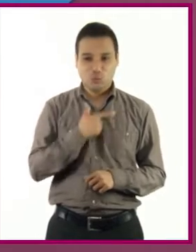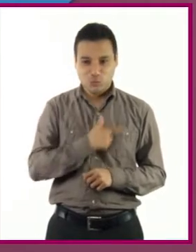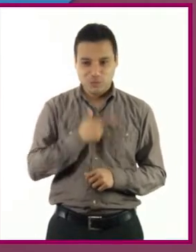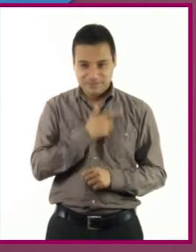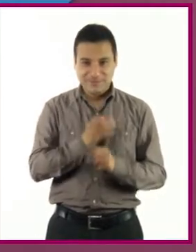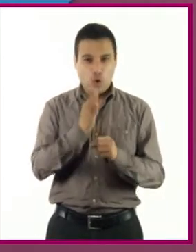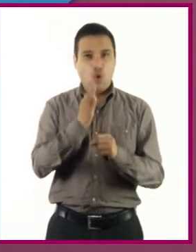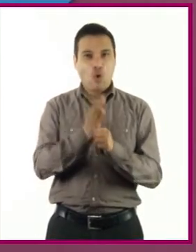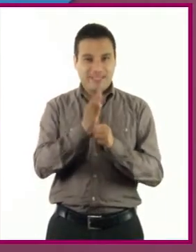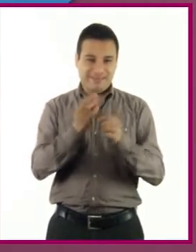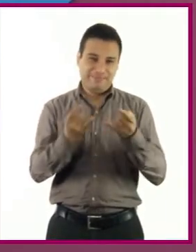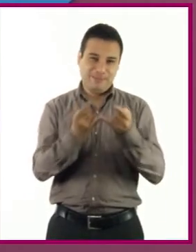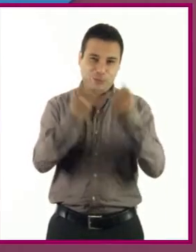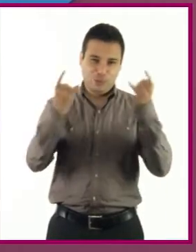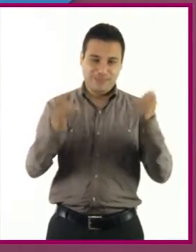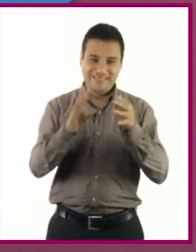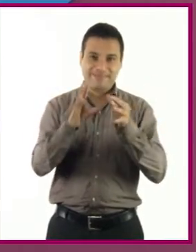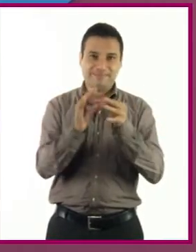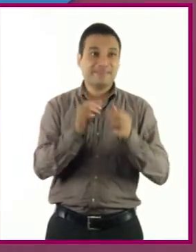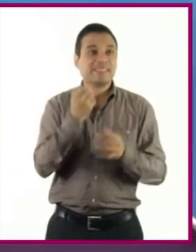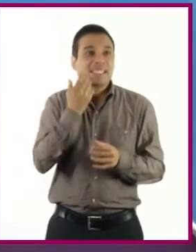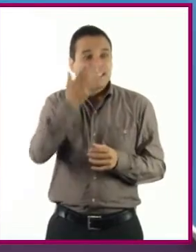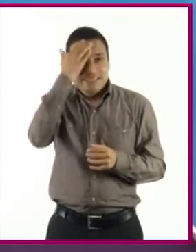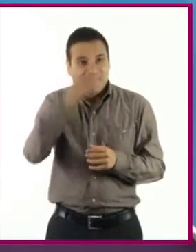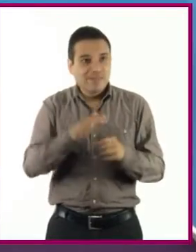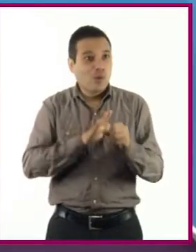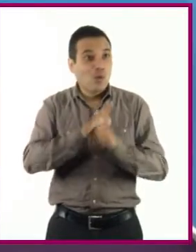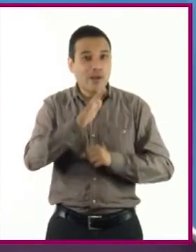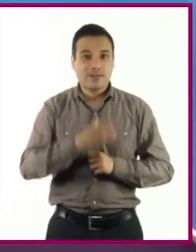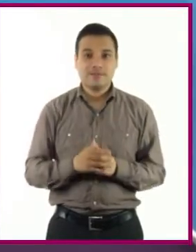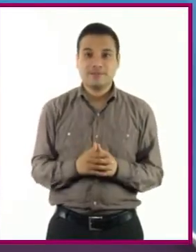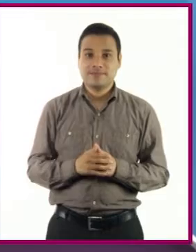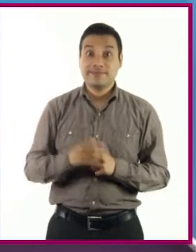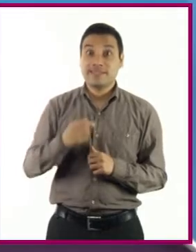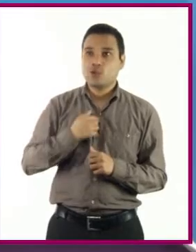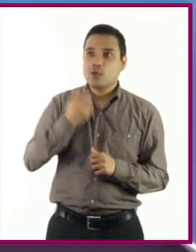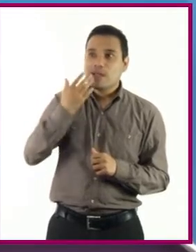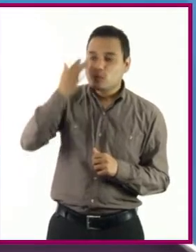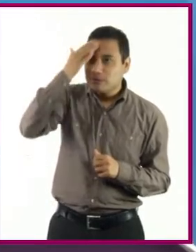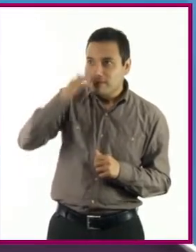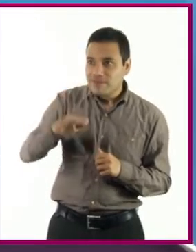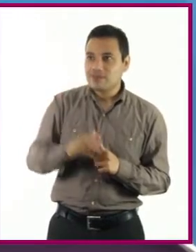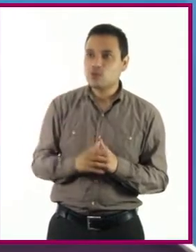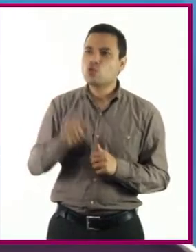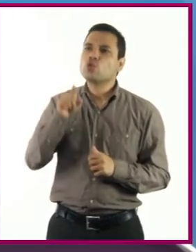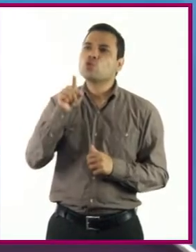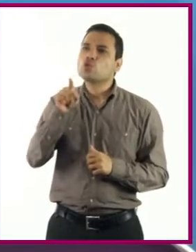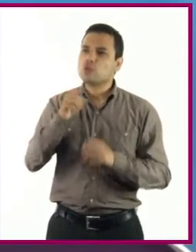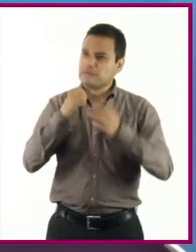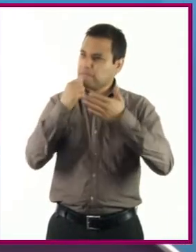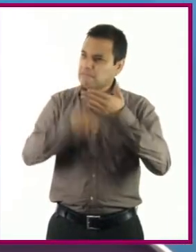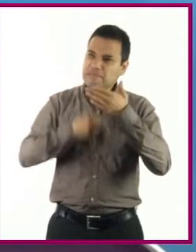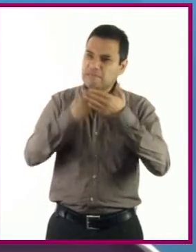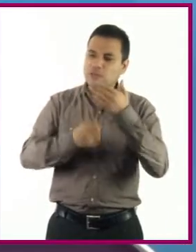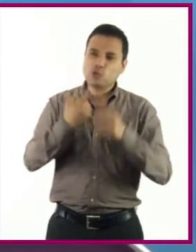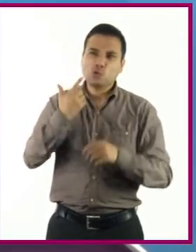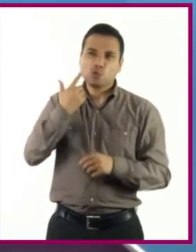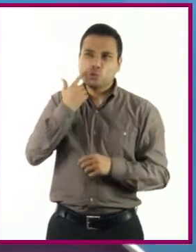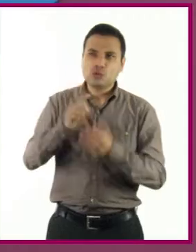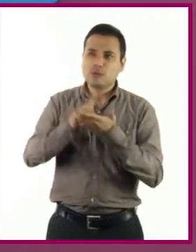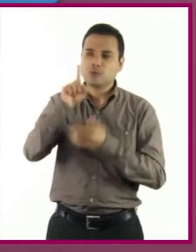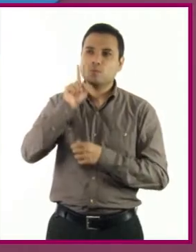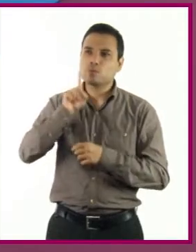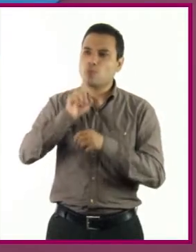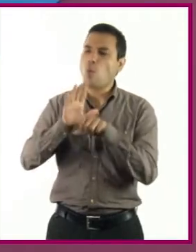con ustedes mis vivencias. ¿Qué les gustaría saber? A mí me gustaría saber qué le motivó a luchar por los derechos de las